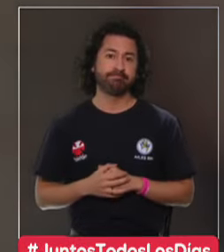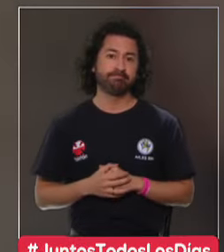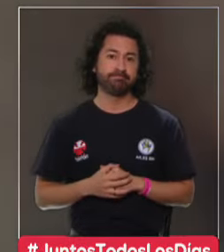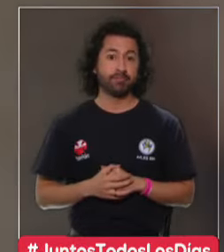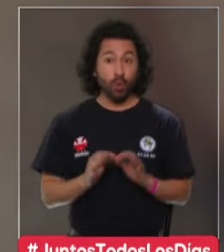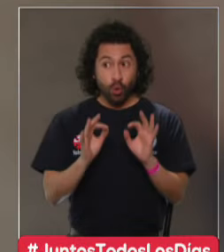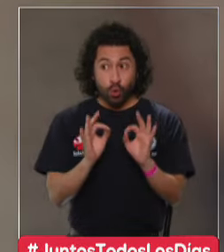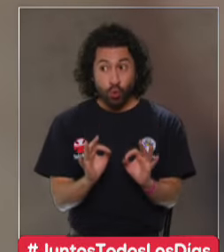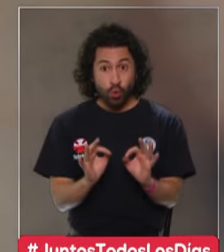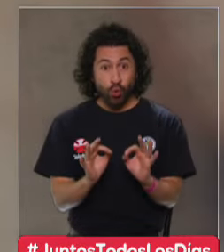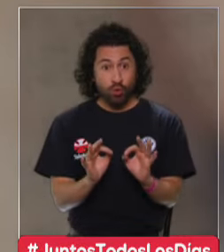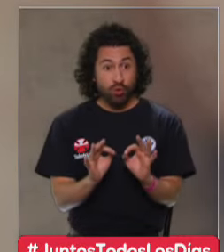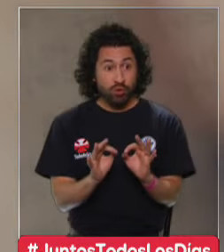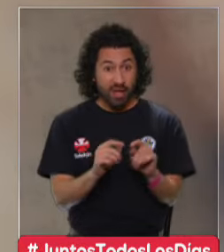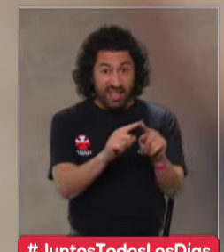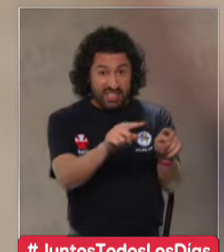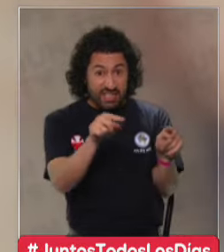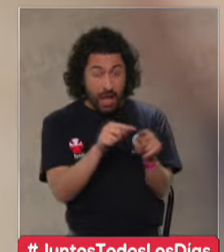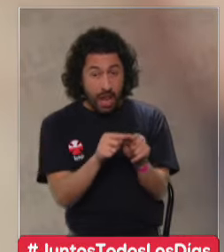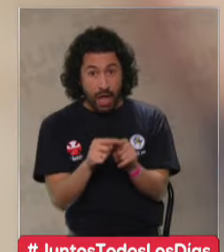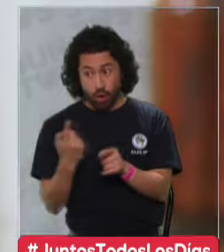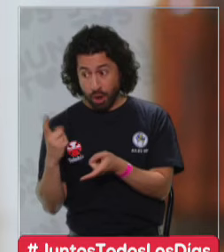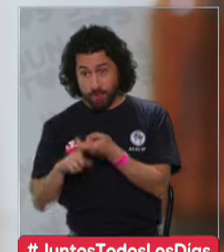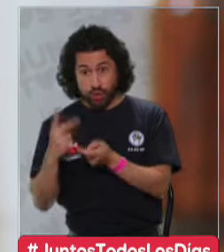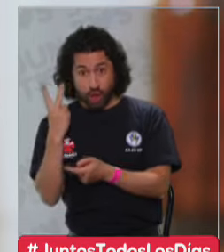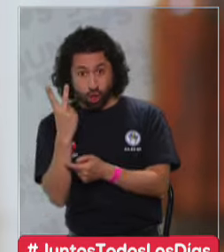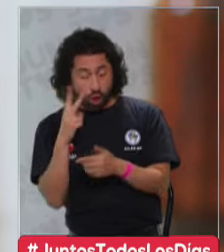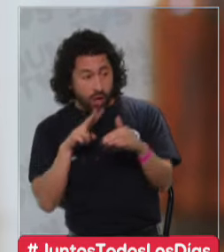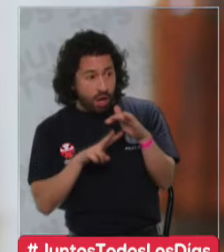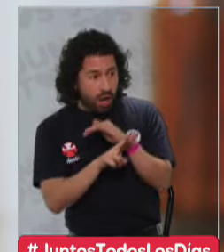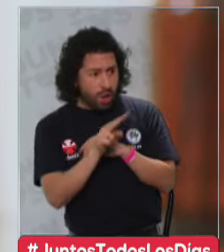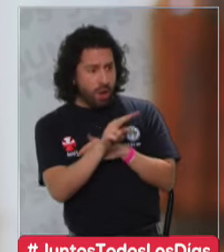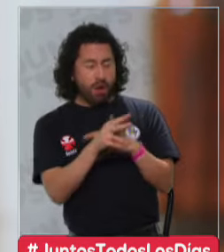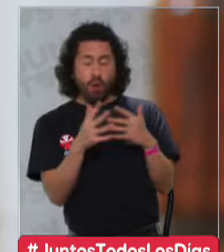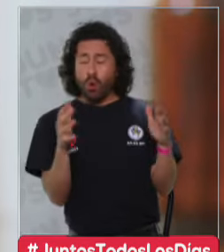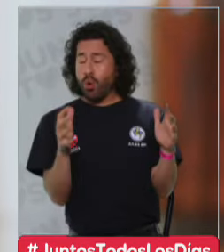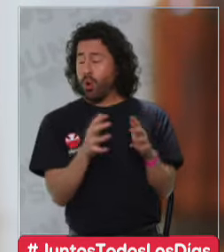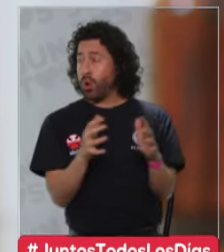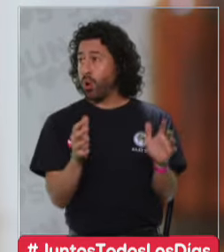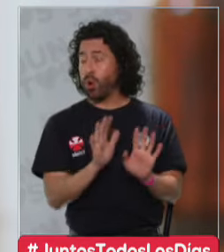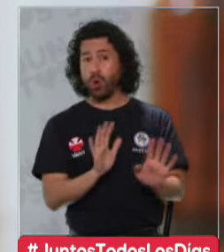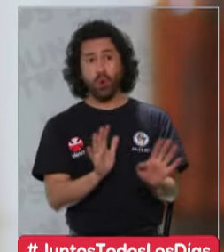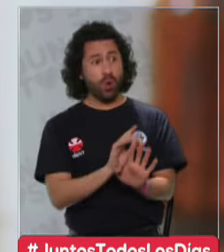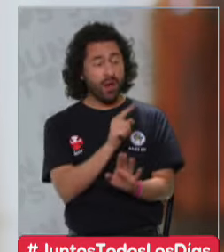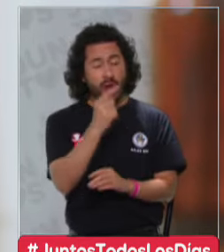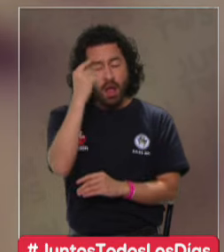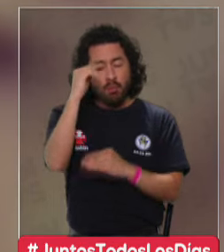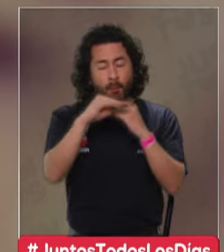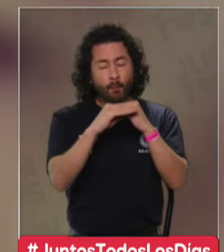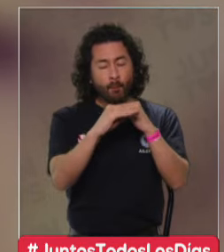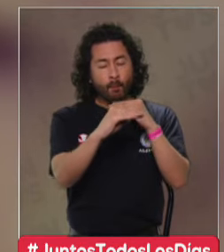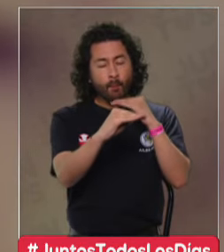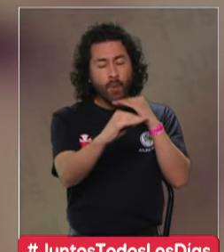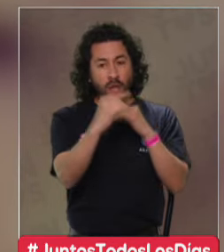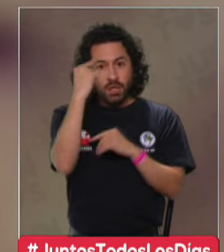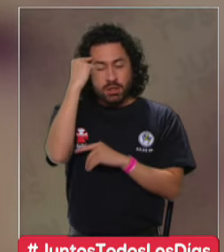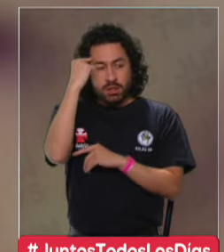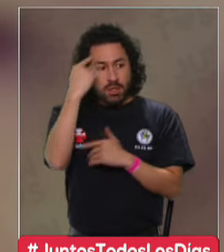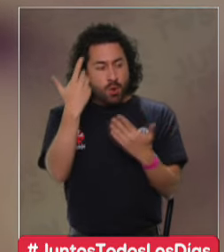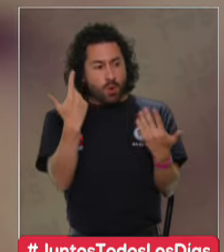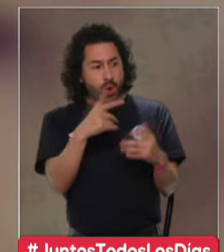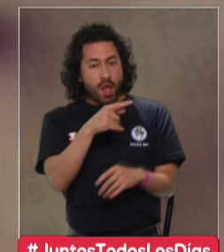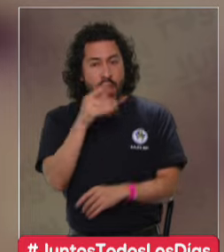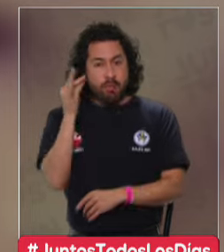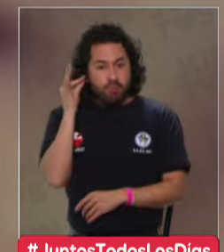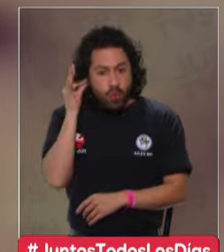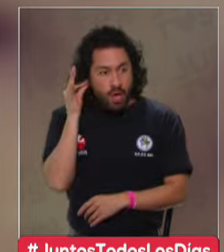Cuando ingresamos a la sala con mi señora, vimos a Martina una situación crítica, estado de coma. Se pensaba que Marti estaba